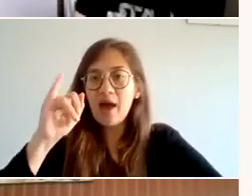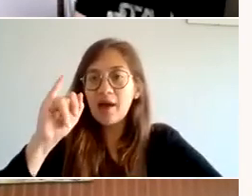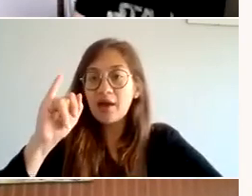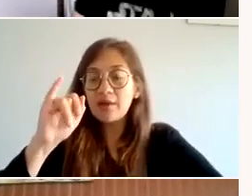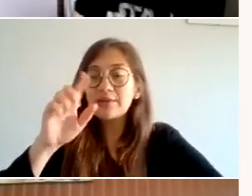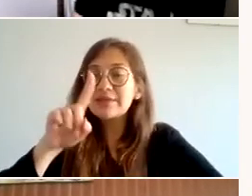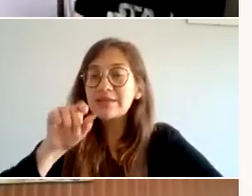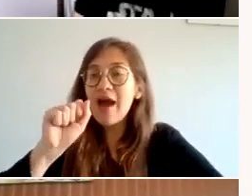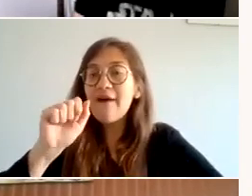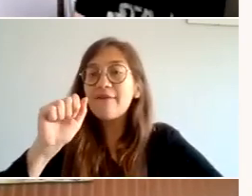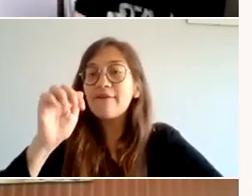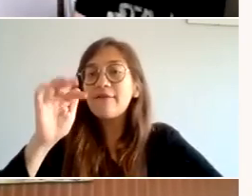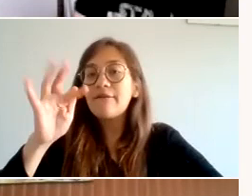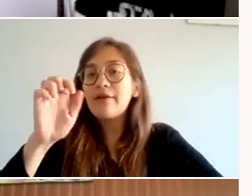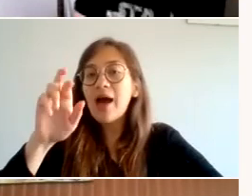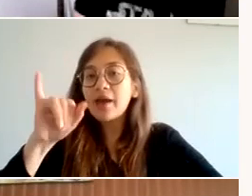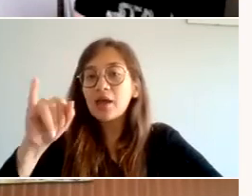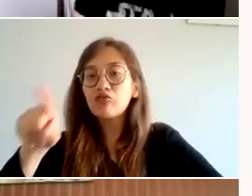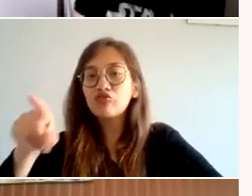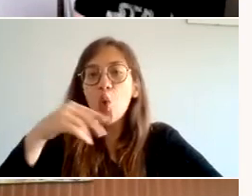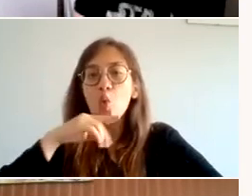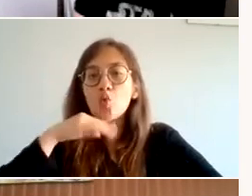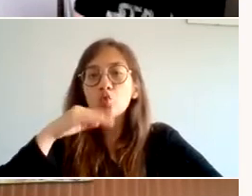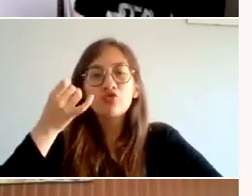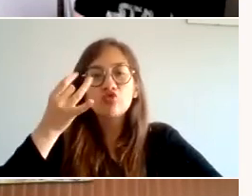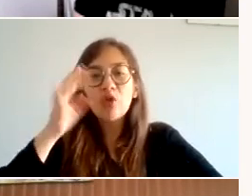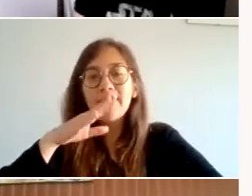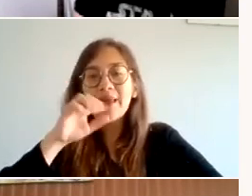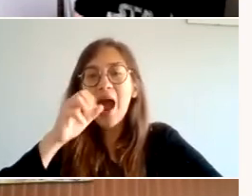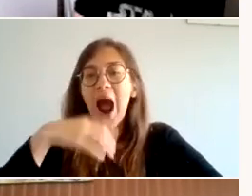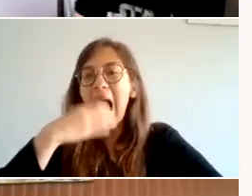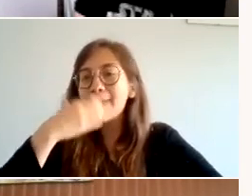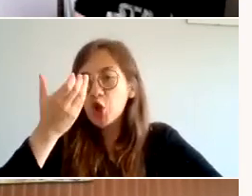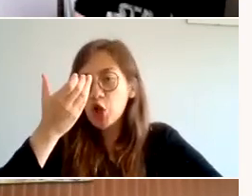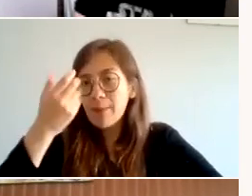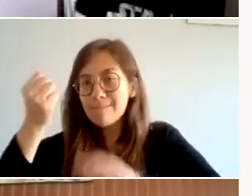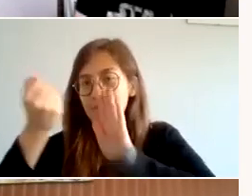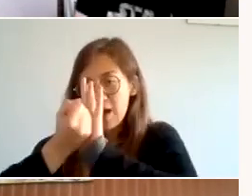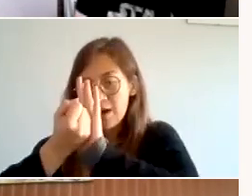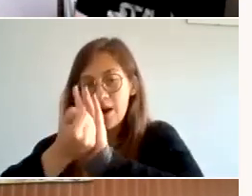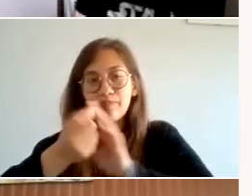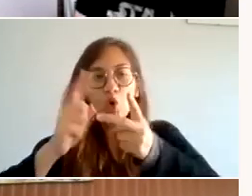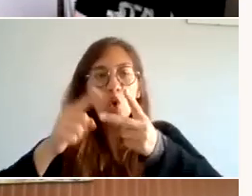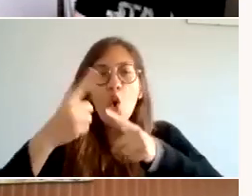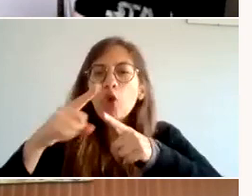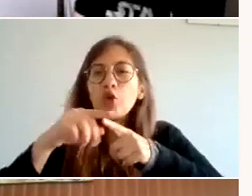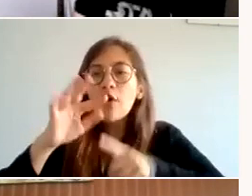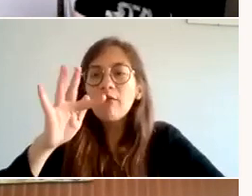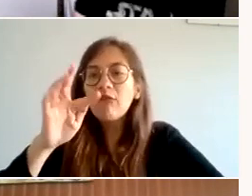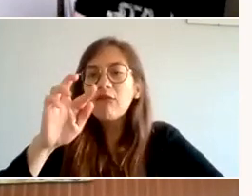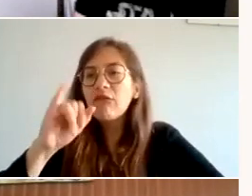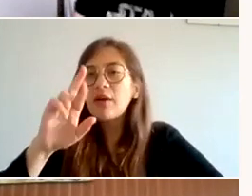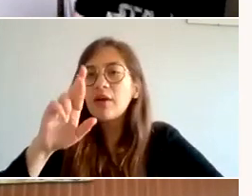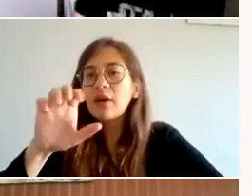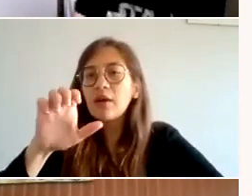es propio del sistema operativo Apple y así los demás. El que ha bajado harto es Firefox, y a pesar de que es muy,